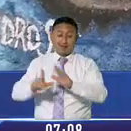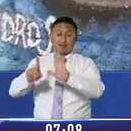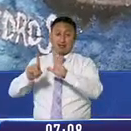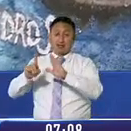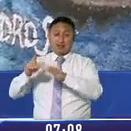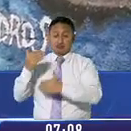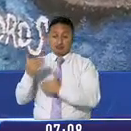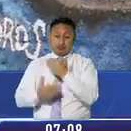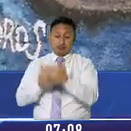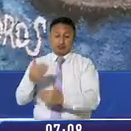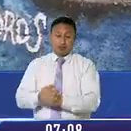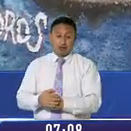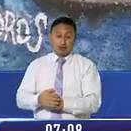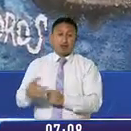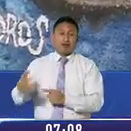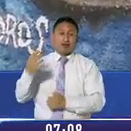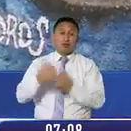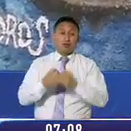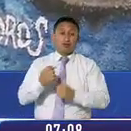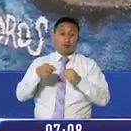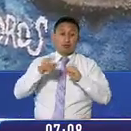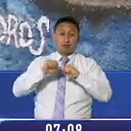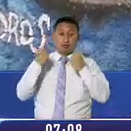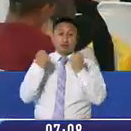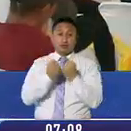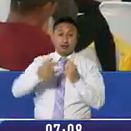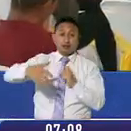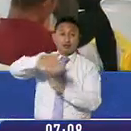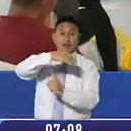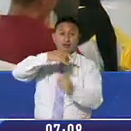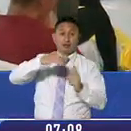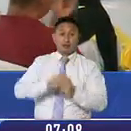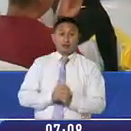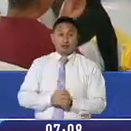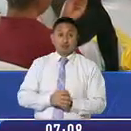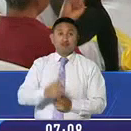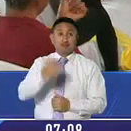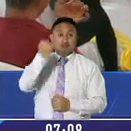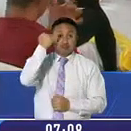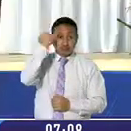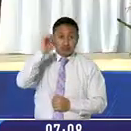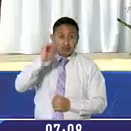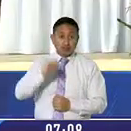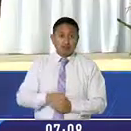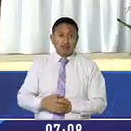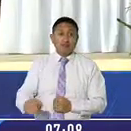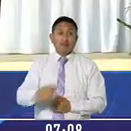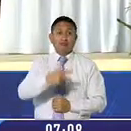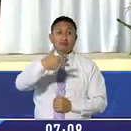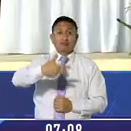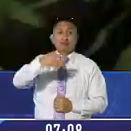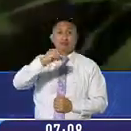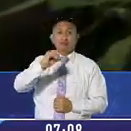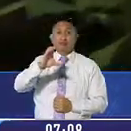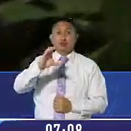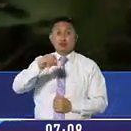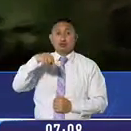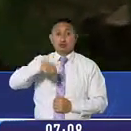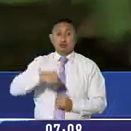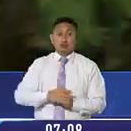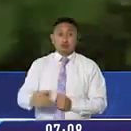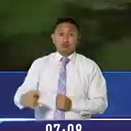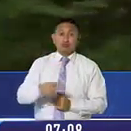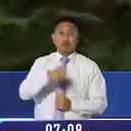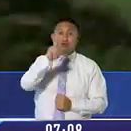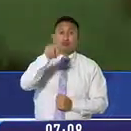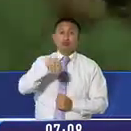afectación viene desde la parte social, ambiental. La iniciativa nace de la Mancomunidad del Chocó Andino. Se convirtió en el 2018 en